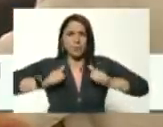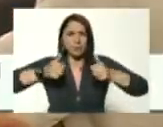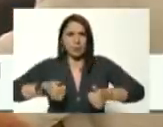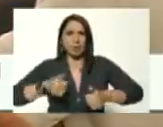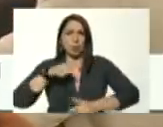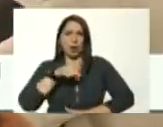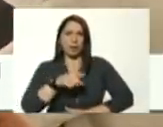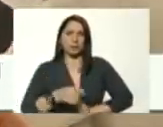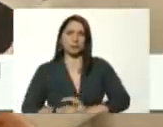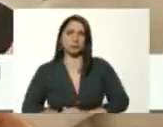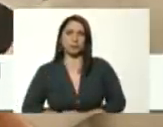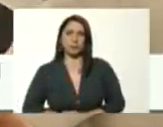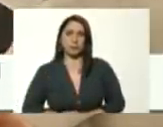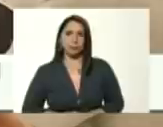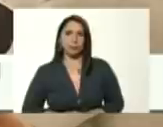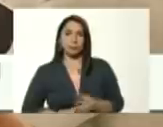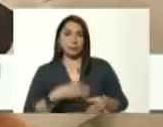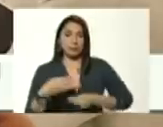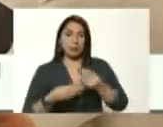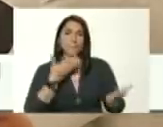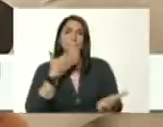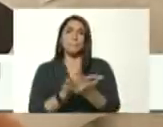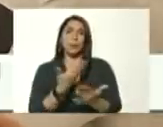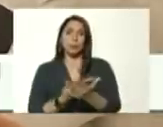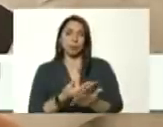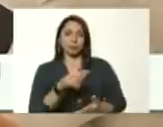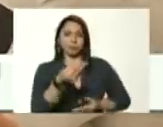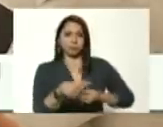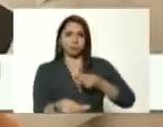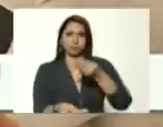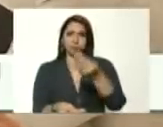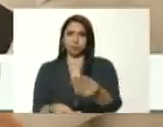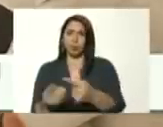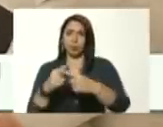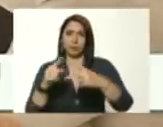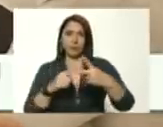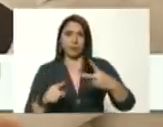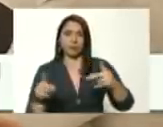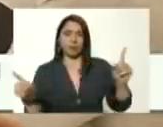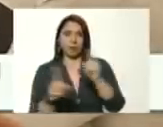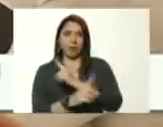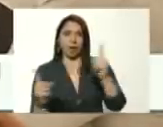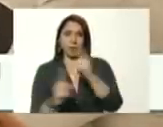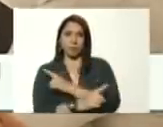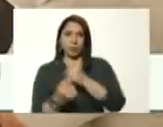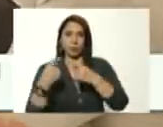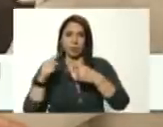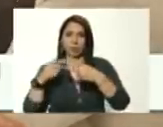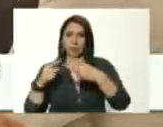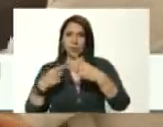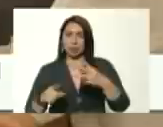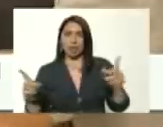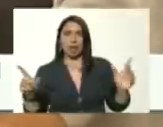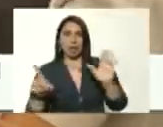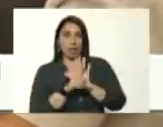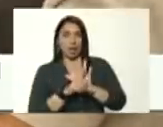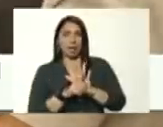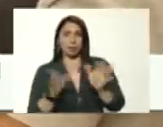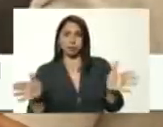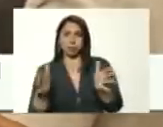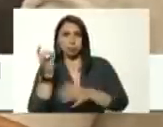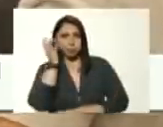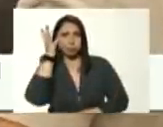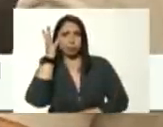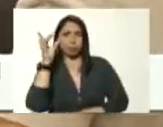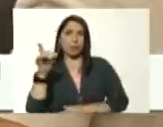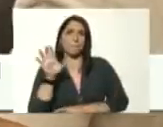allí a hacer propuestas en las distintas reformas de las distintas leyes que se van a propiciar en el país y como lo dijo el